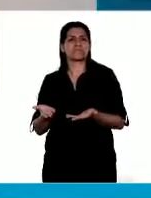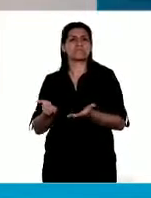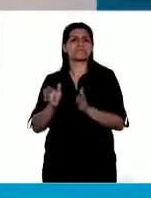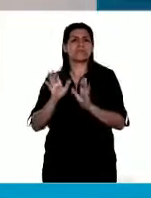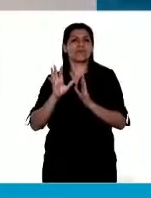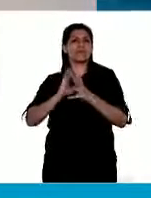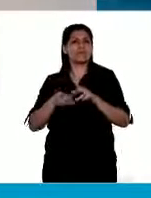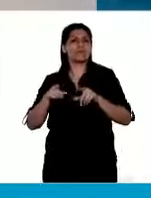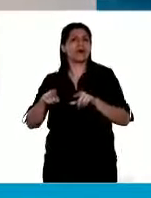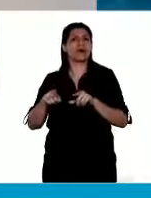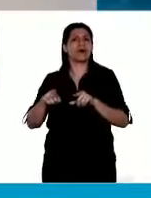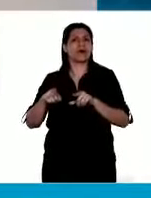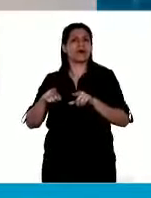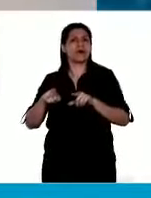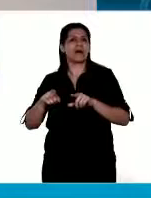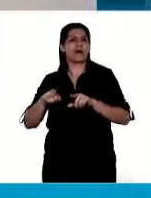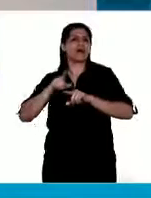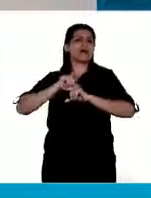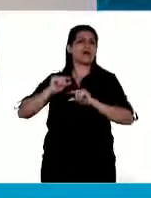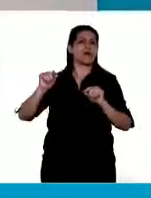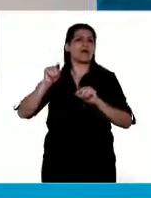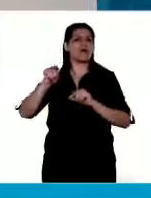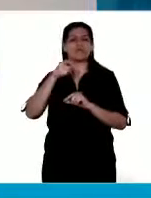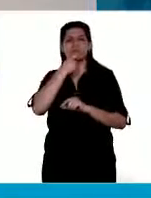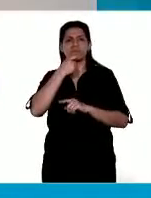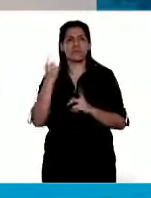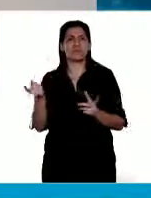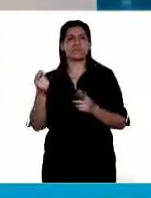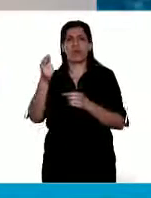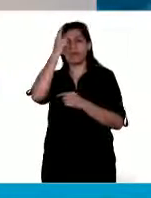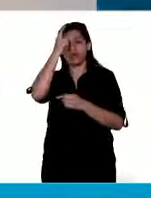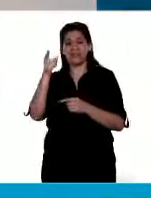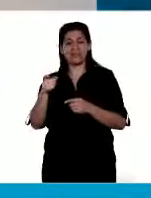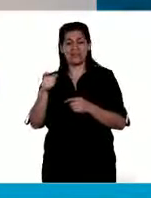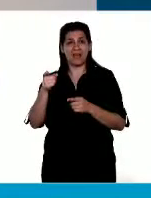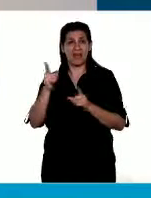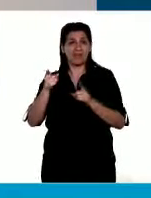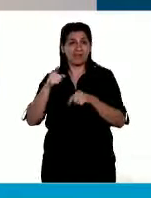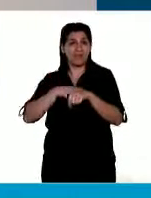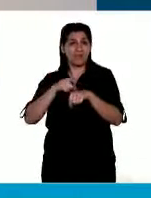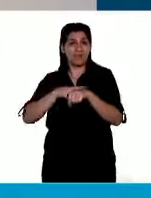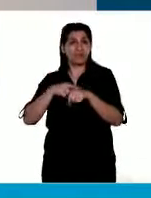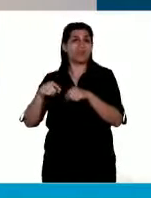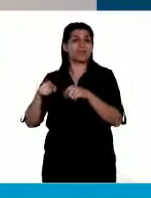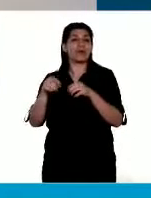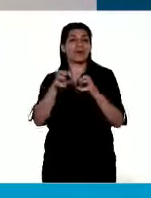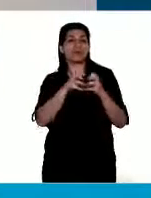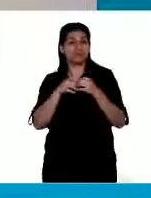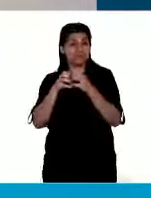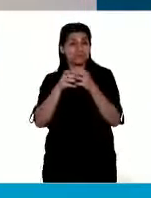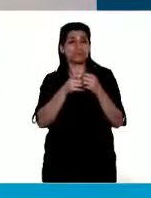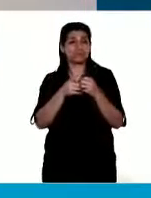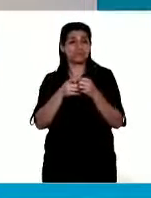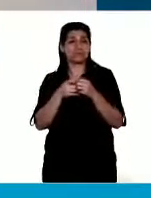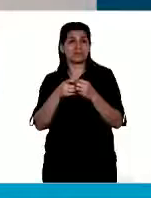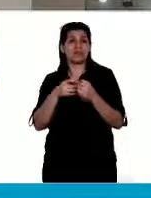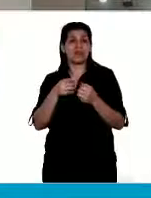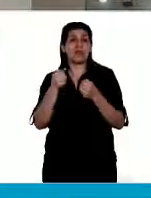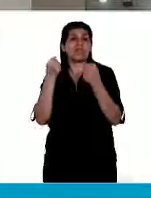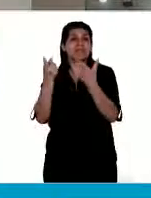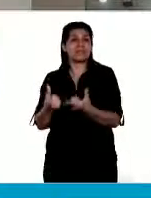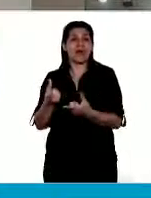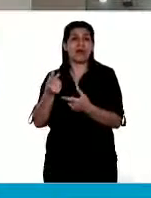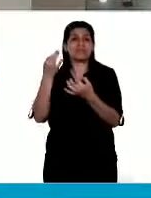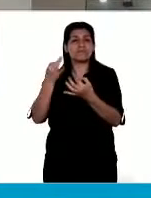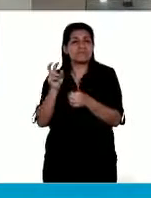bloque a la misma policía en medio del conflicto que garanticen el servicio de seguridad. Porque la imagen de los